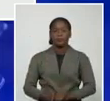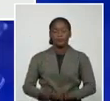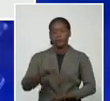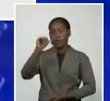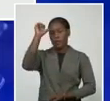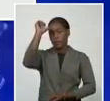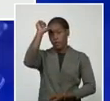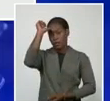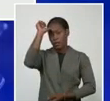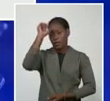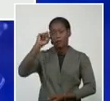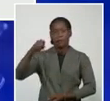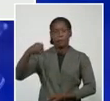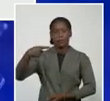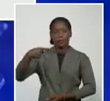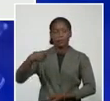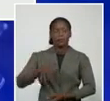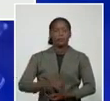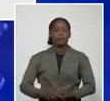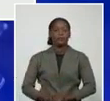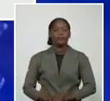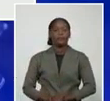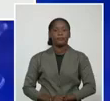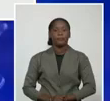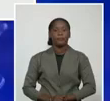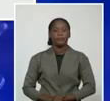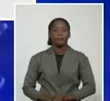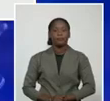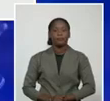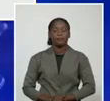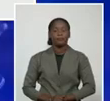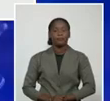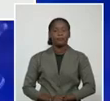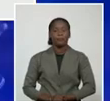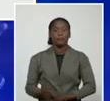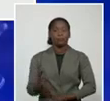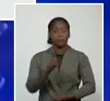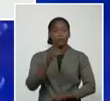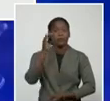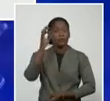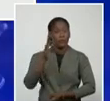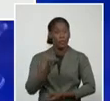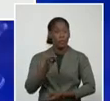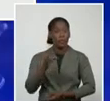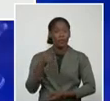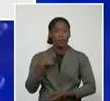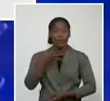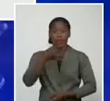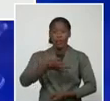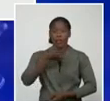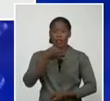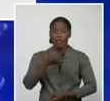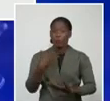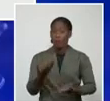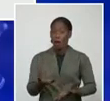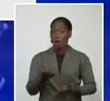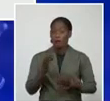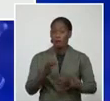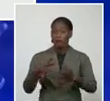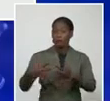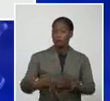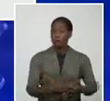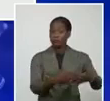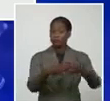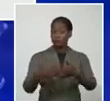lugar, pero teniendo en cuenta que normalmente es Estados Unidos y Brasil. Brasil no está, porque no